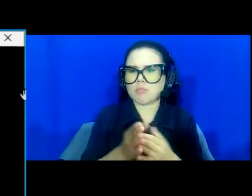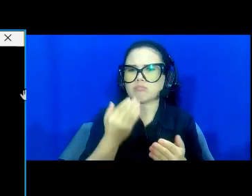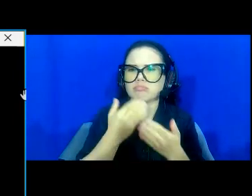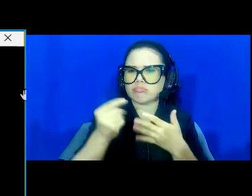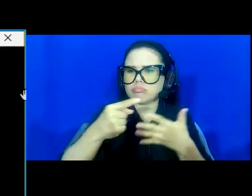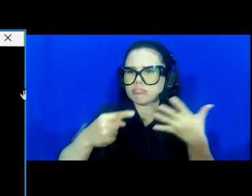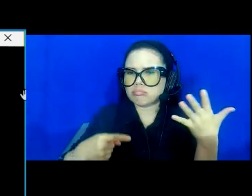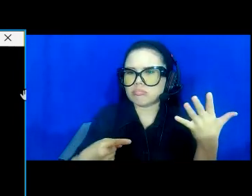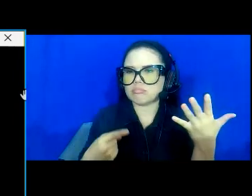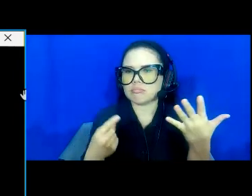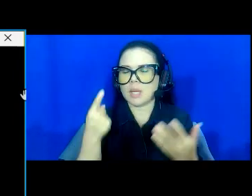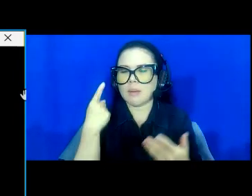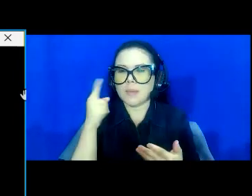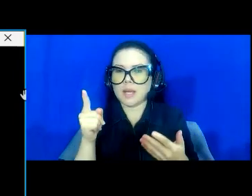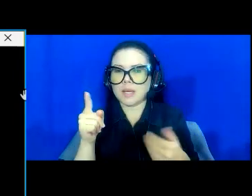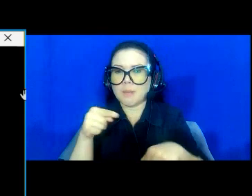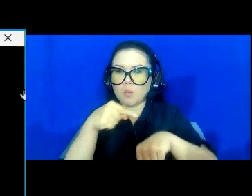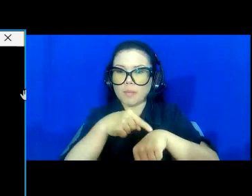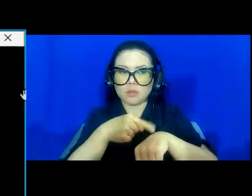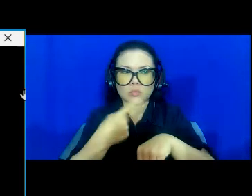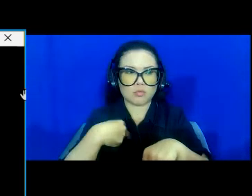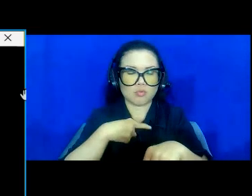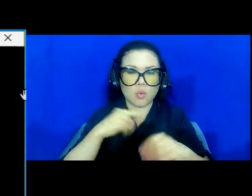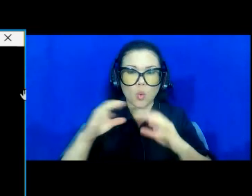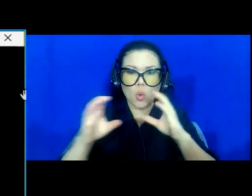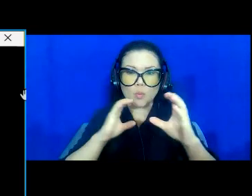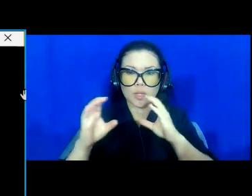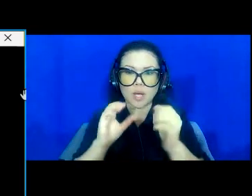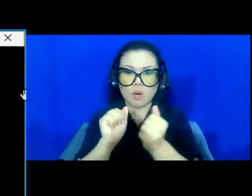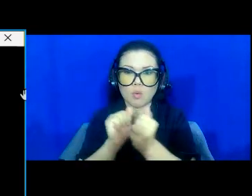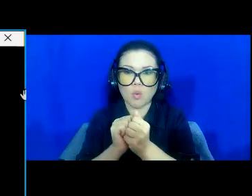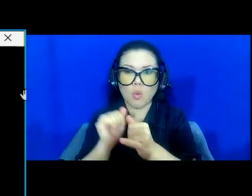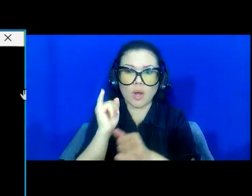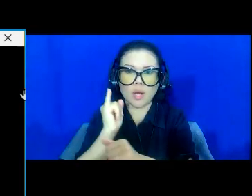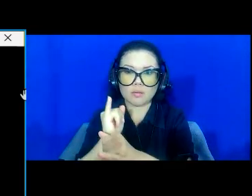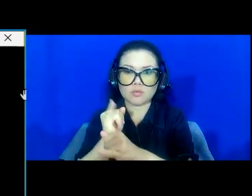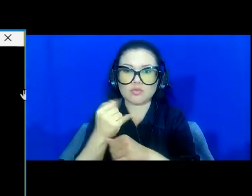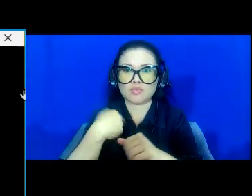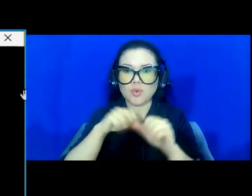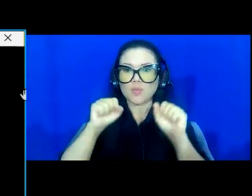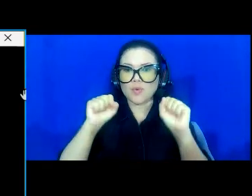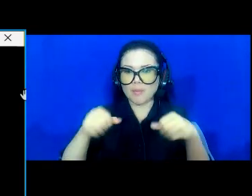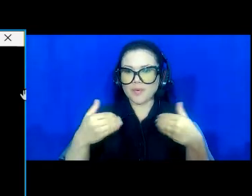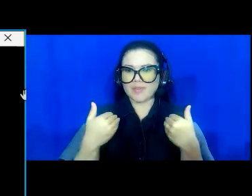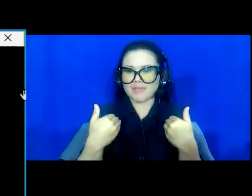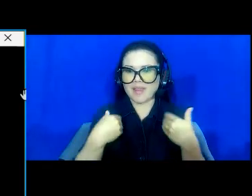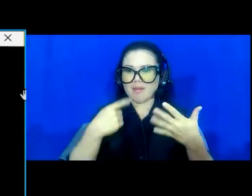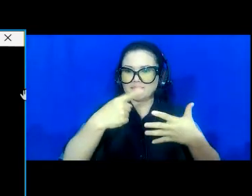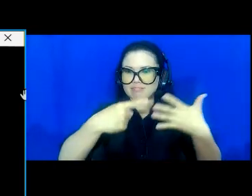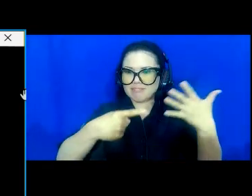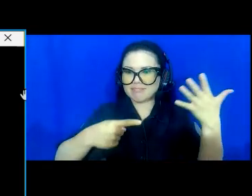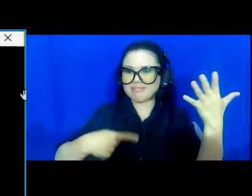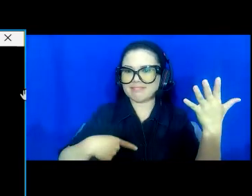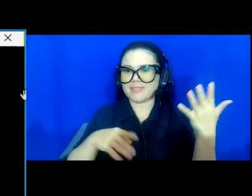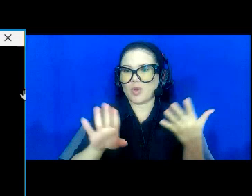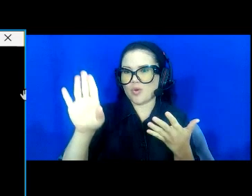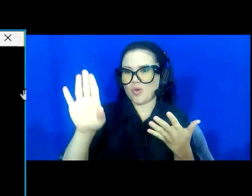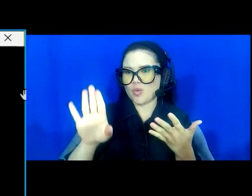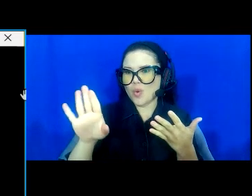forma que al momento de nosotros comunicarnos con las entidades pudiéramos venir con una lista de, hey, mira, tu propuesta me encanta mucho,